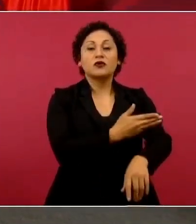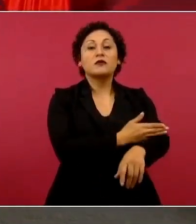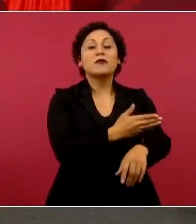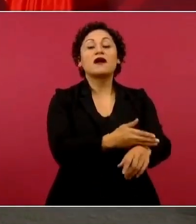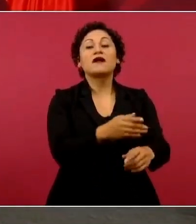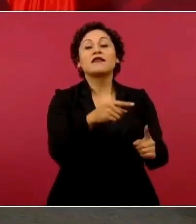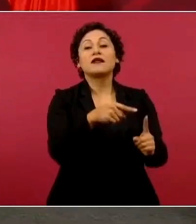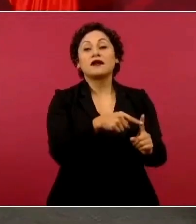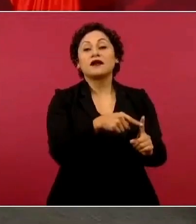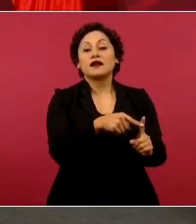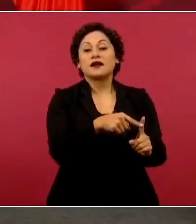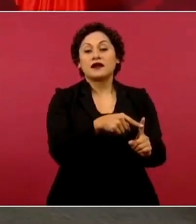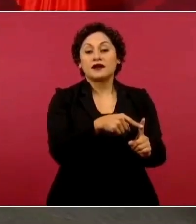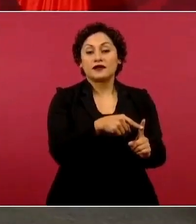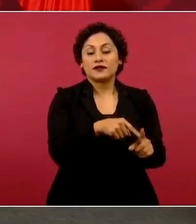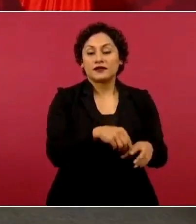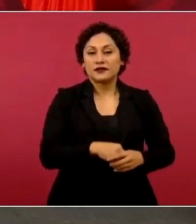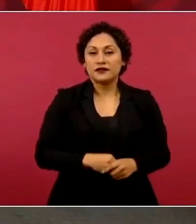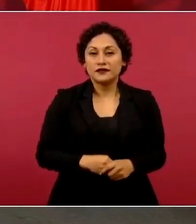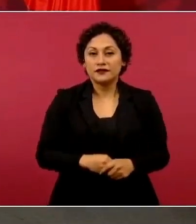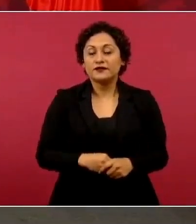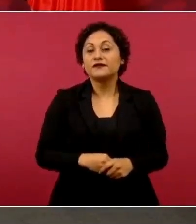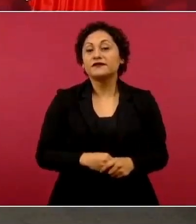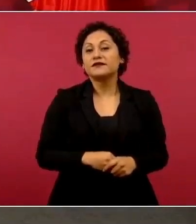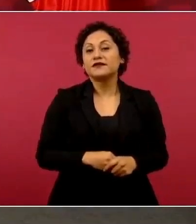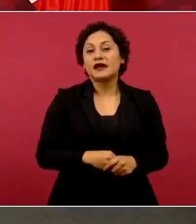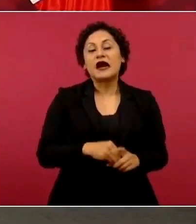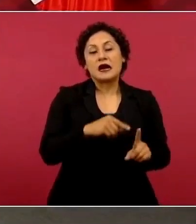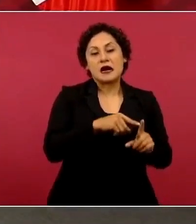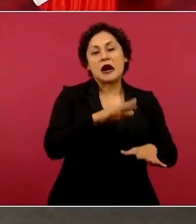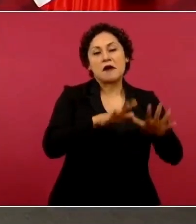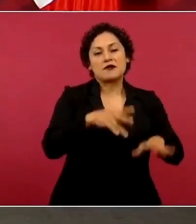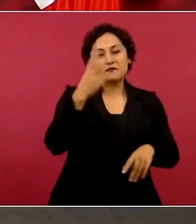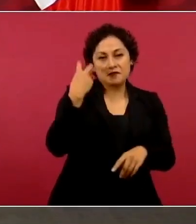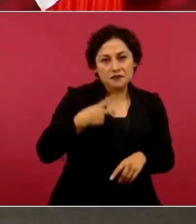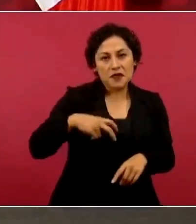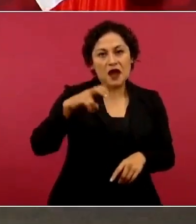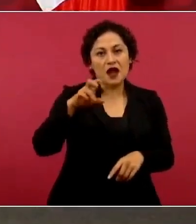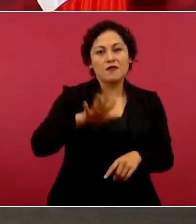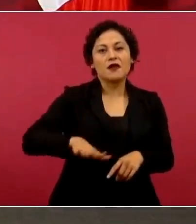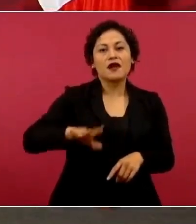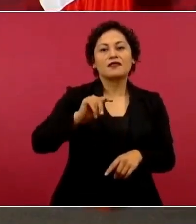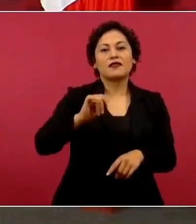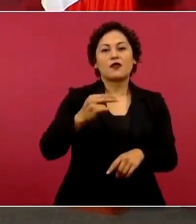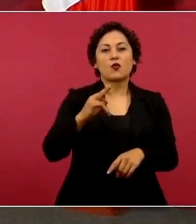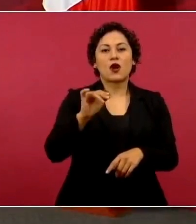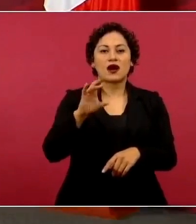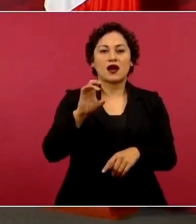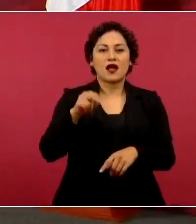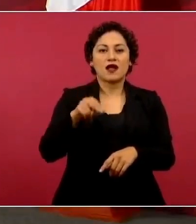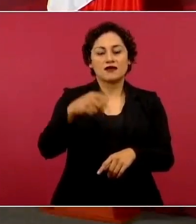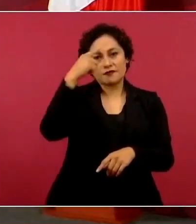en los momentos más difíciles. Se iba a Tehuacán, a los baños termales,